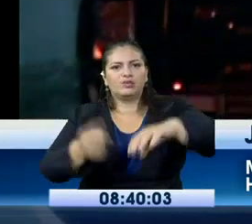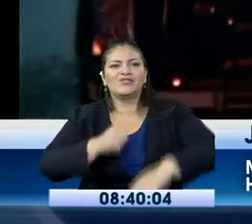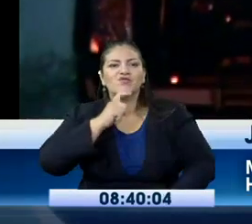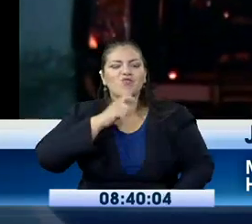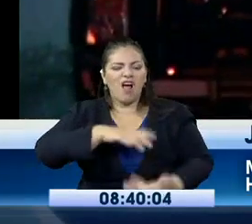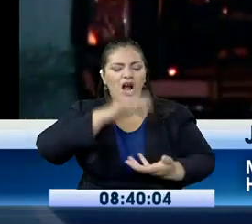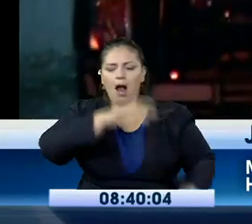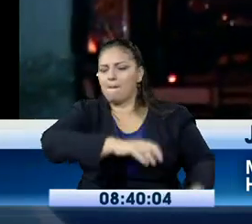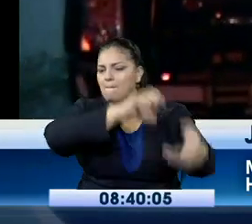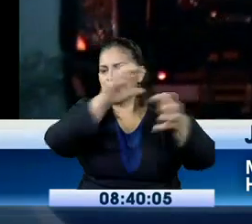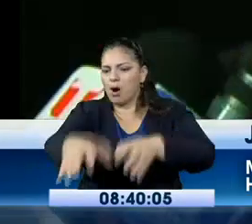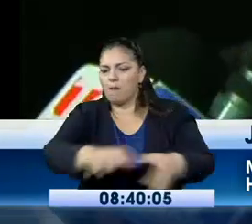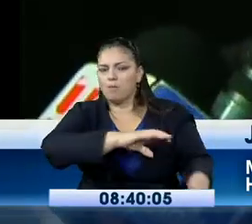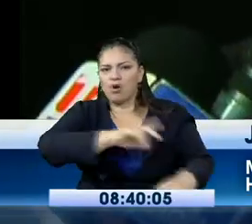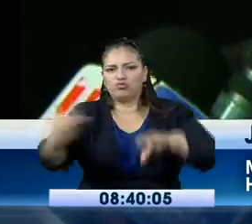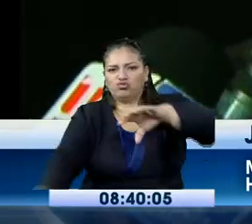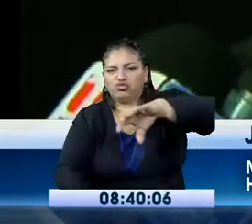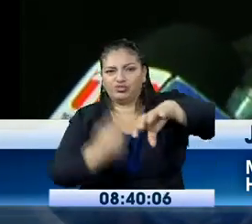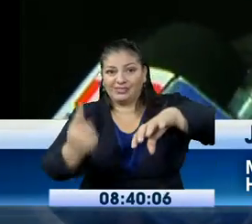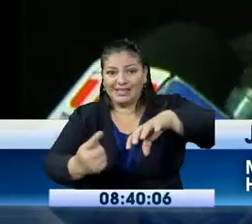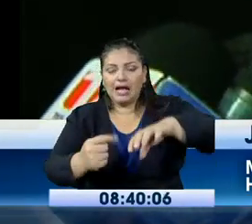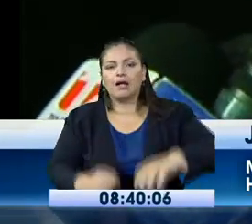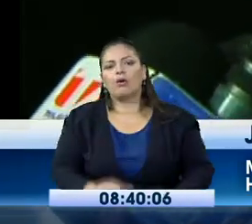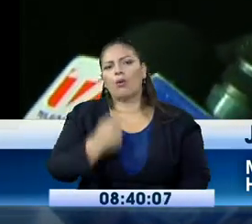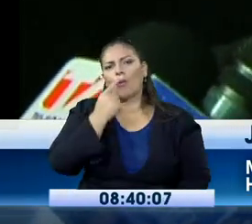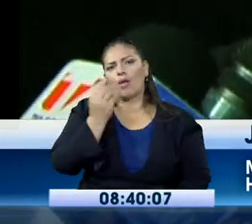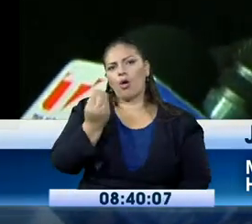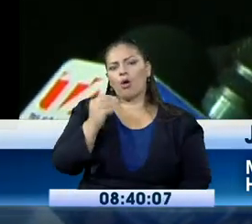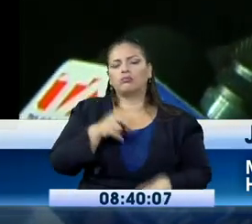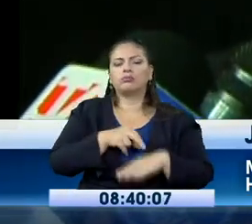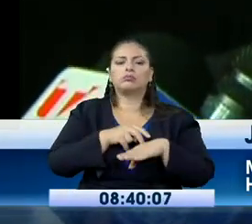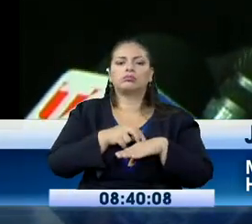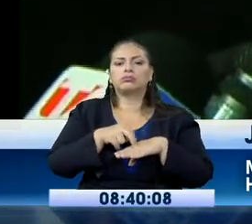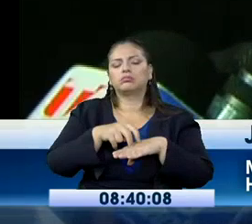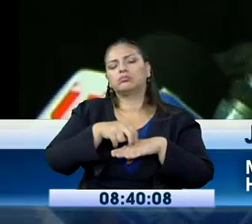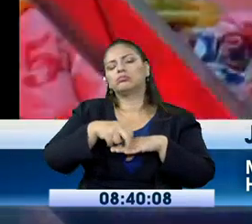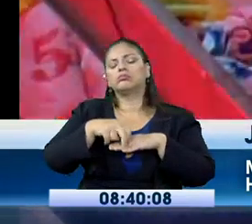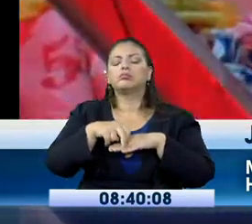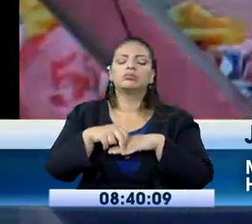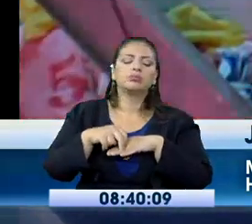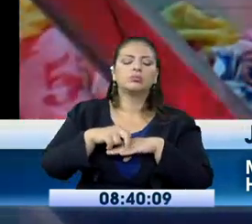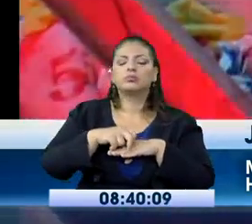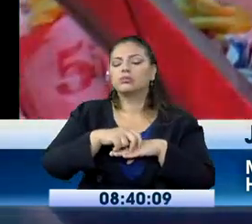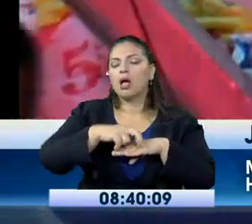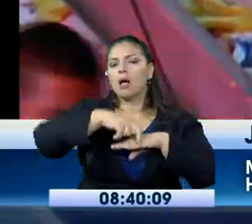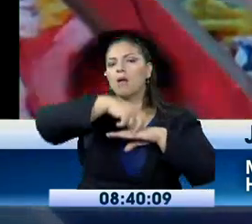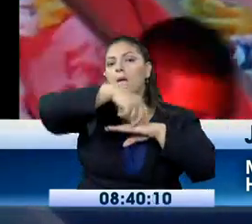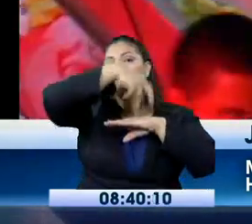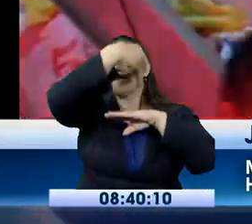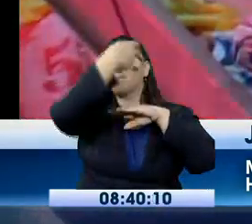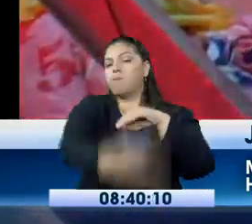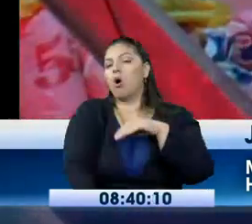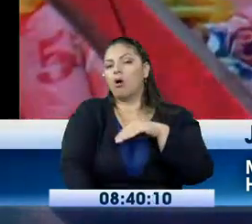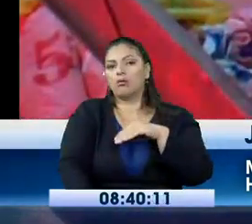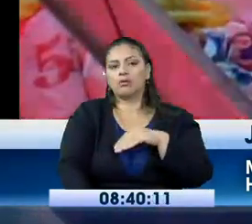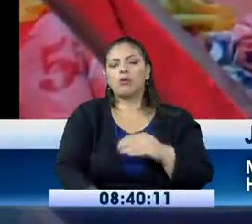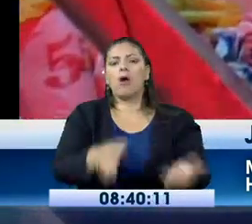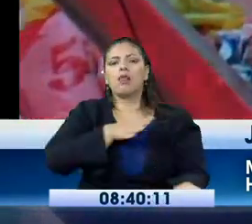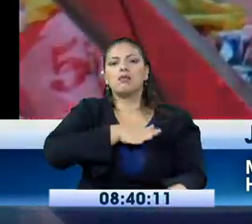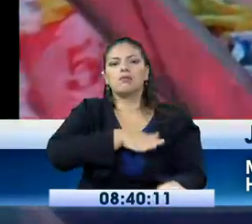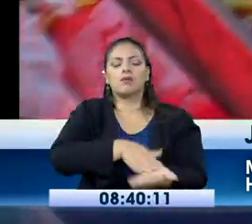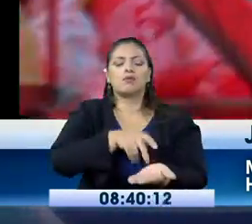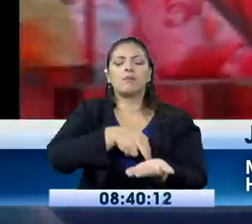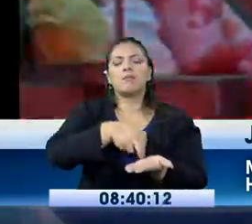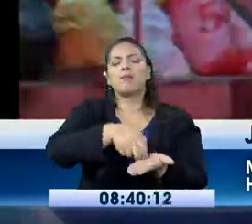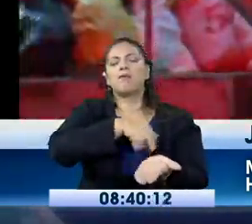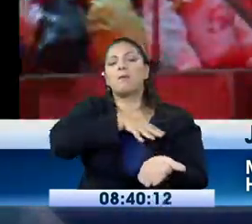al congelador. Momento, tiene un descuido que pisa mal y se cae